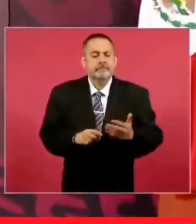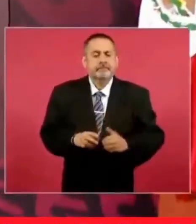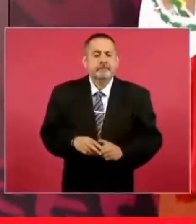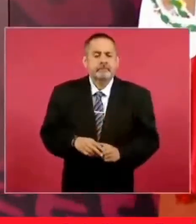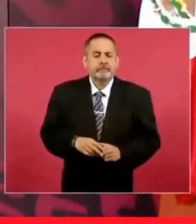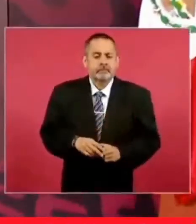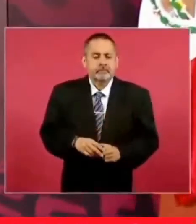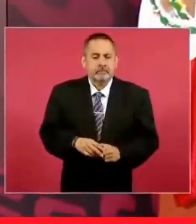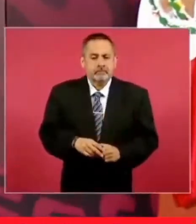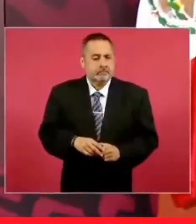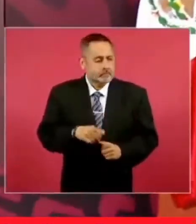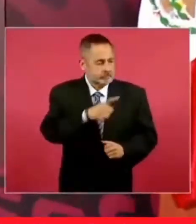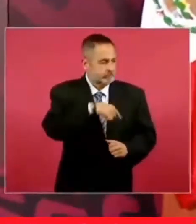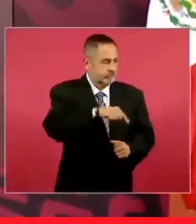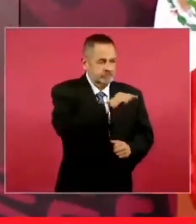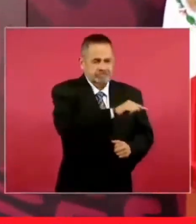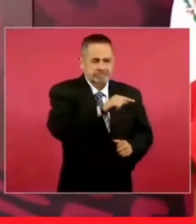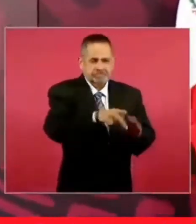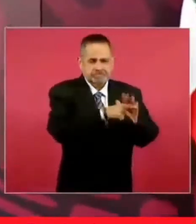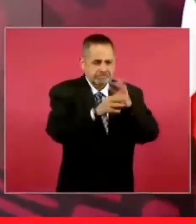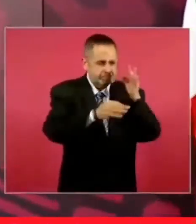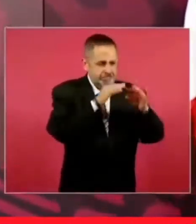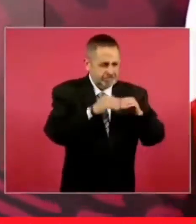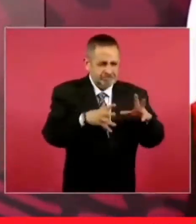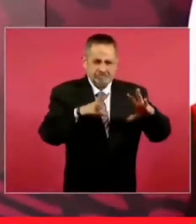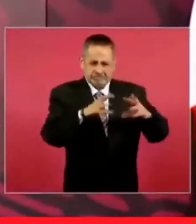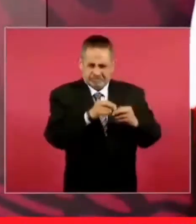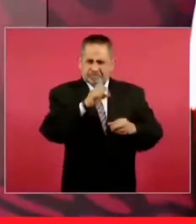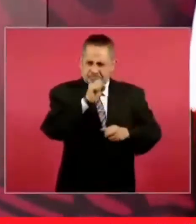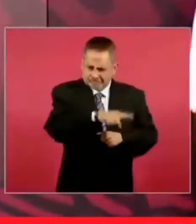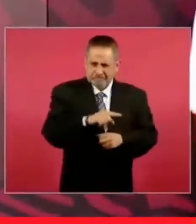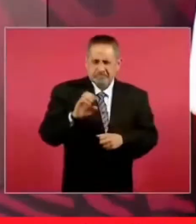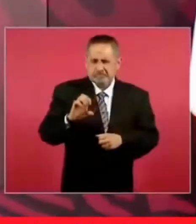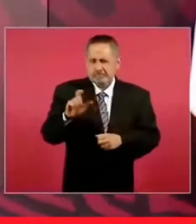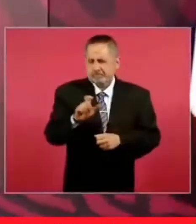que todos los medios, incluyendo Excelsior,